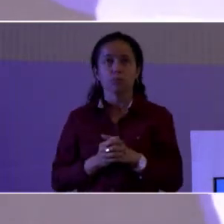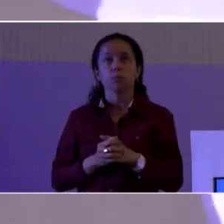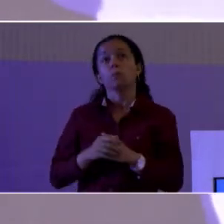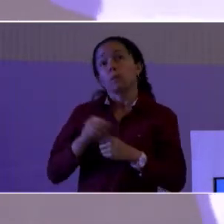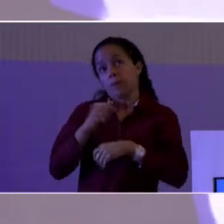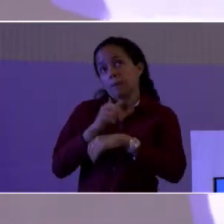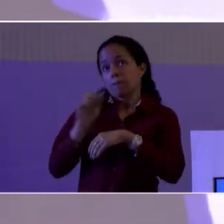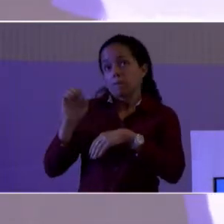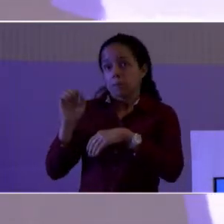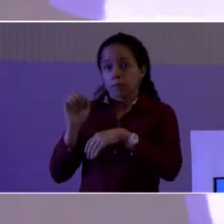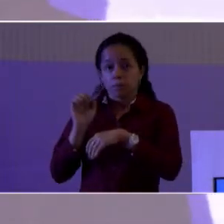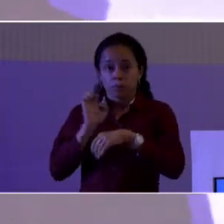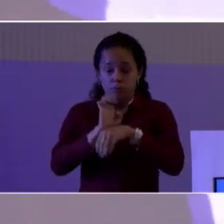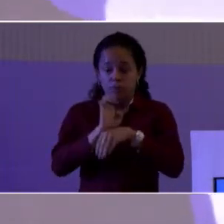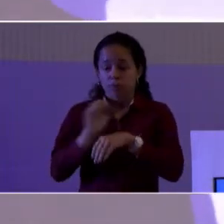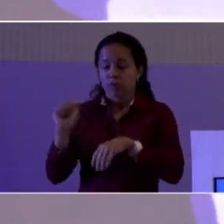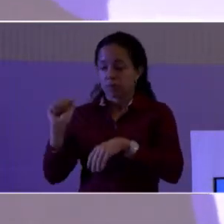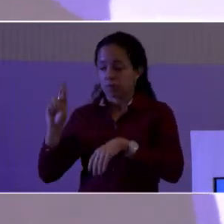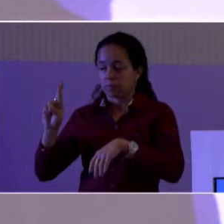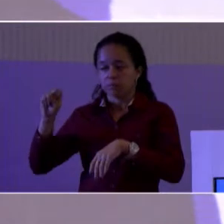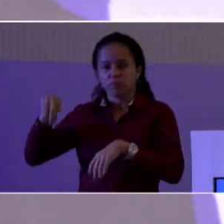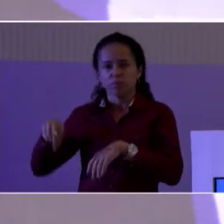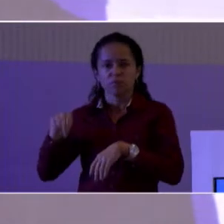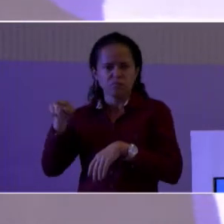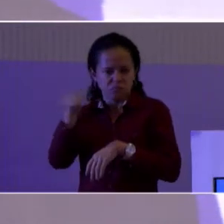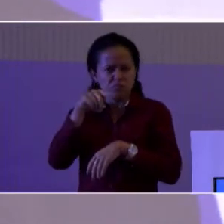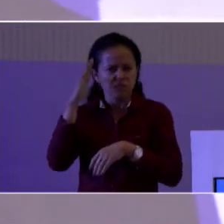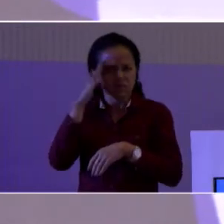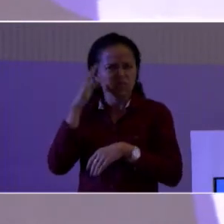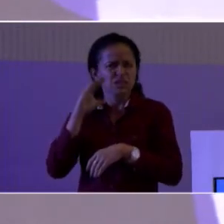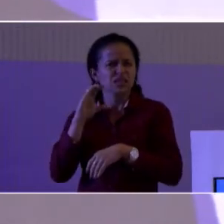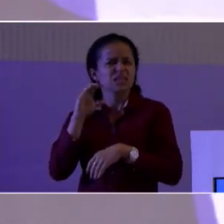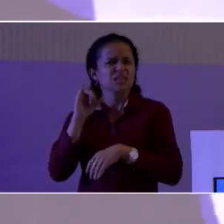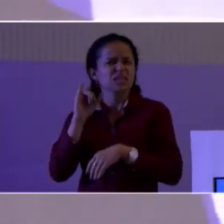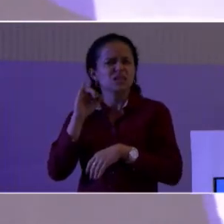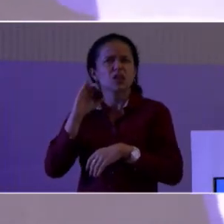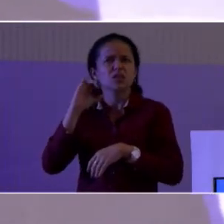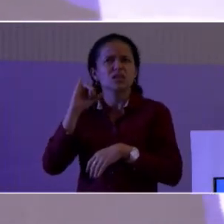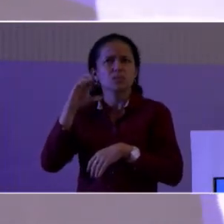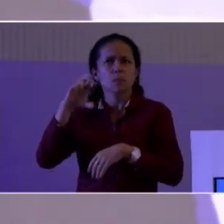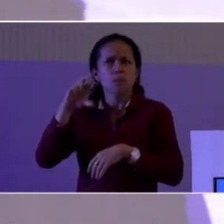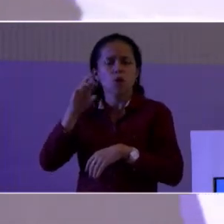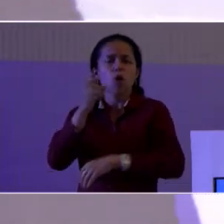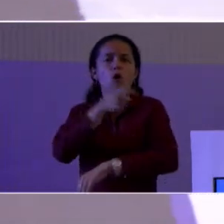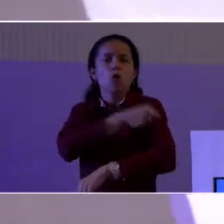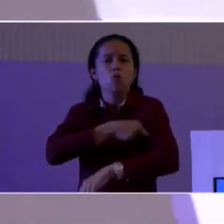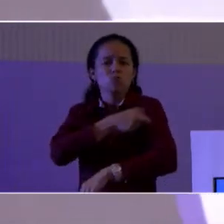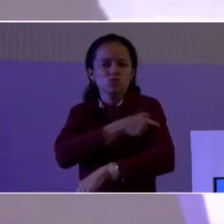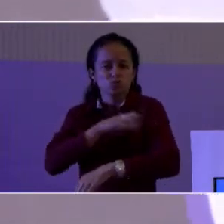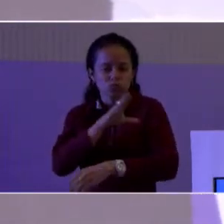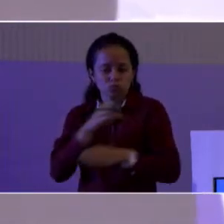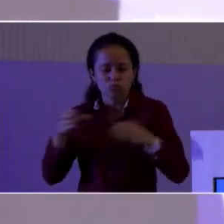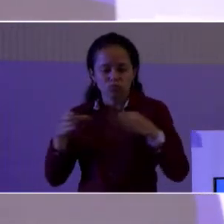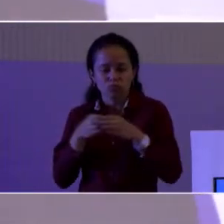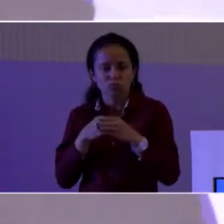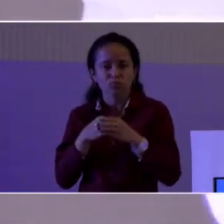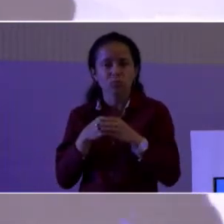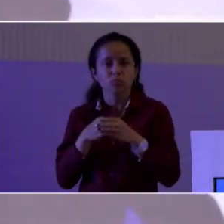pertenece a la CIPRUNA, no sé si todos saben qué es la CIPRUNA, Comisión Intersectorial de Prevención del